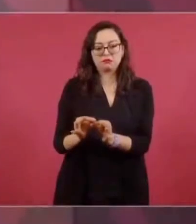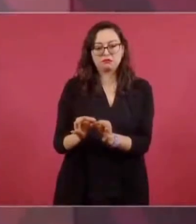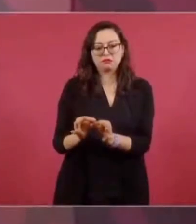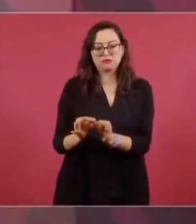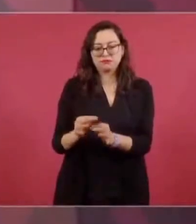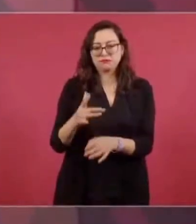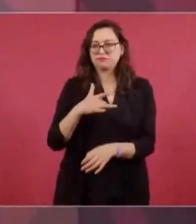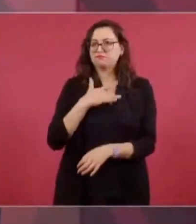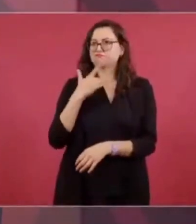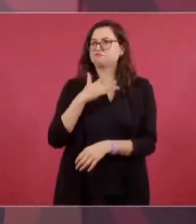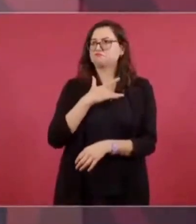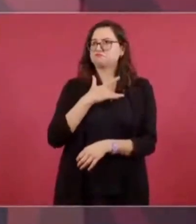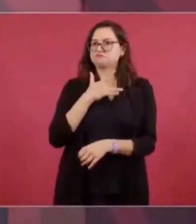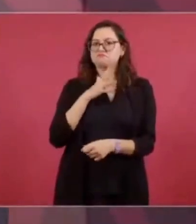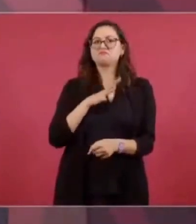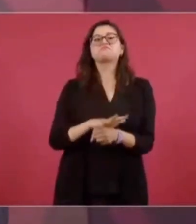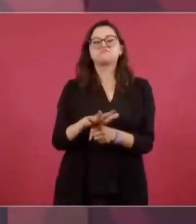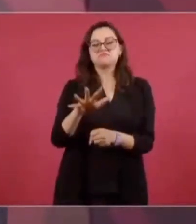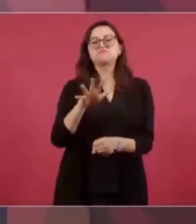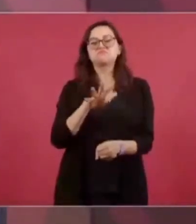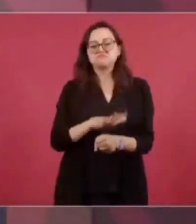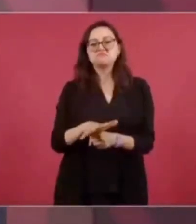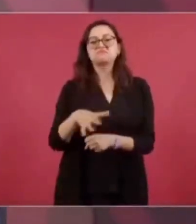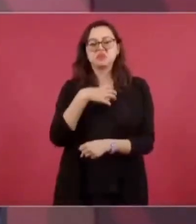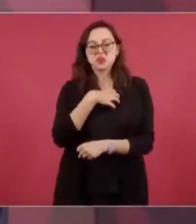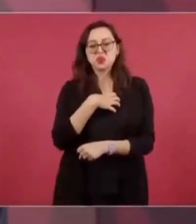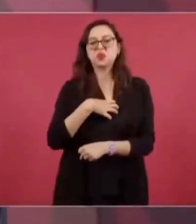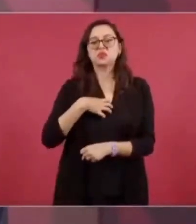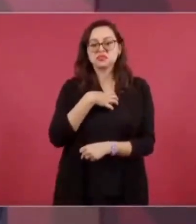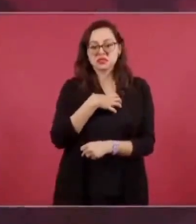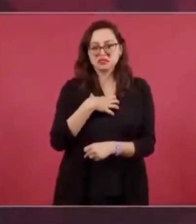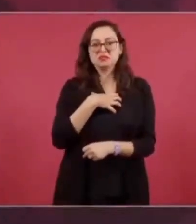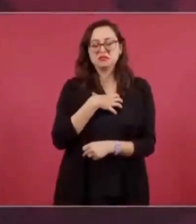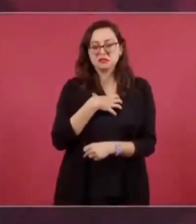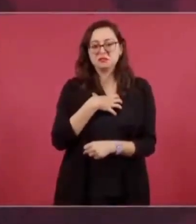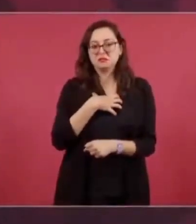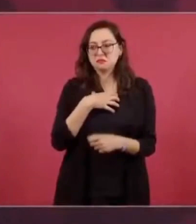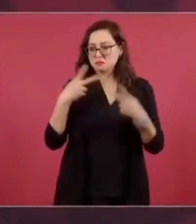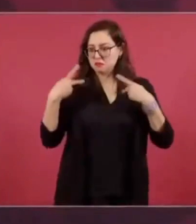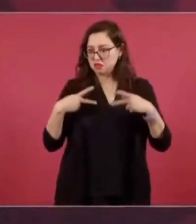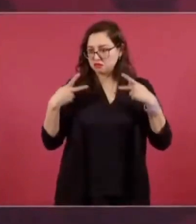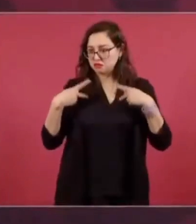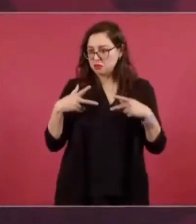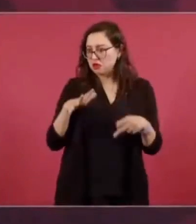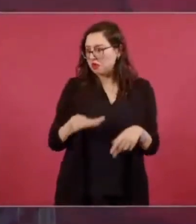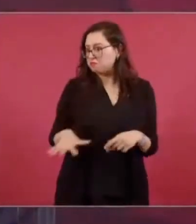llevarme la satisfacción de que se redujo la pobreza